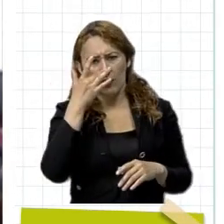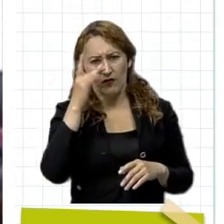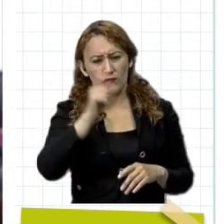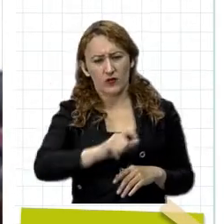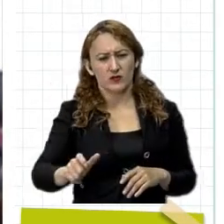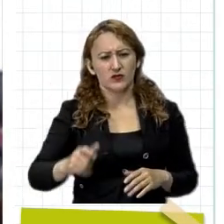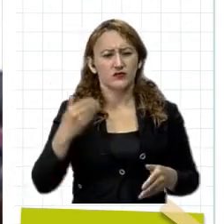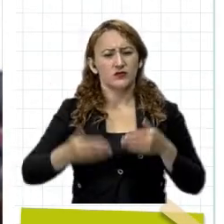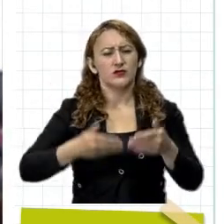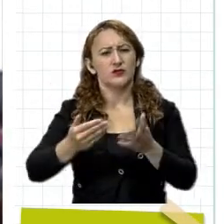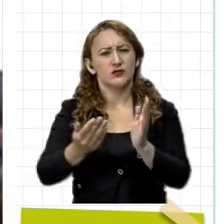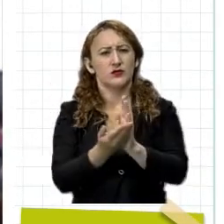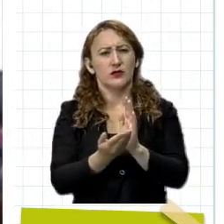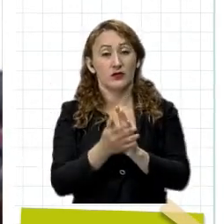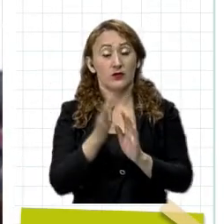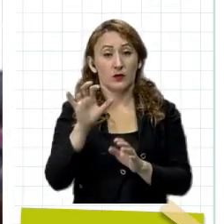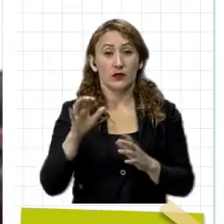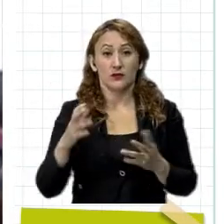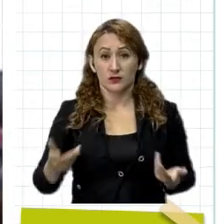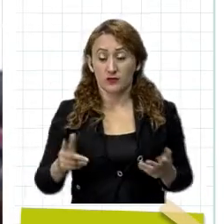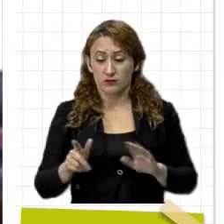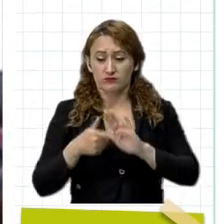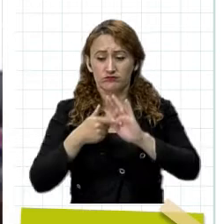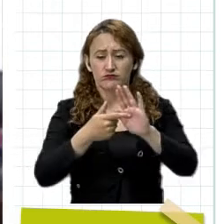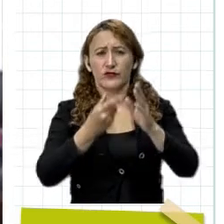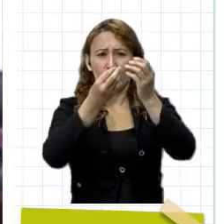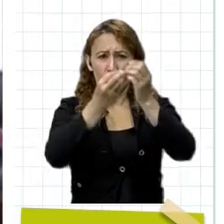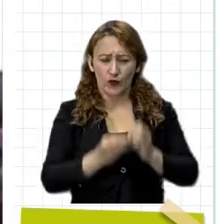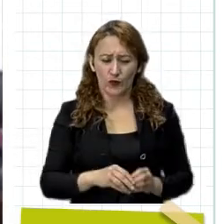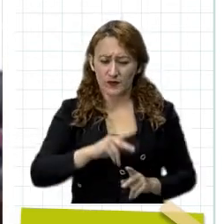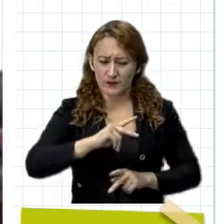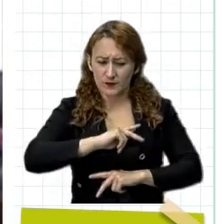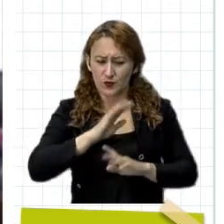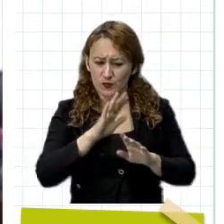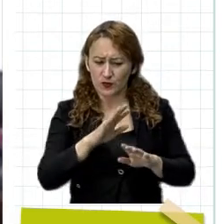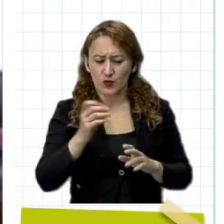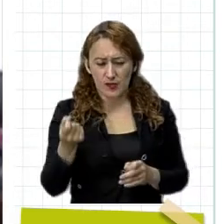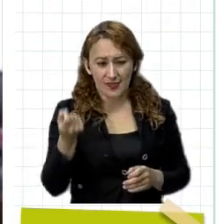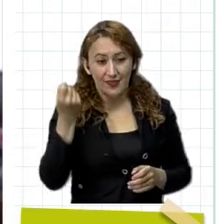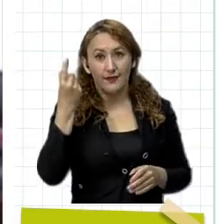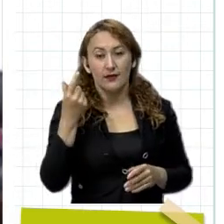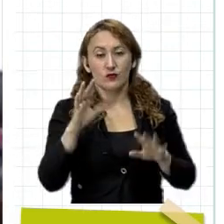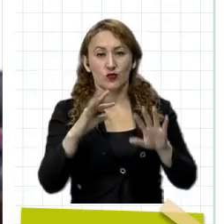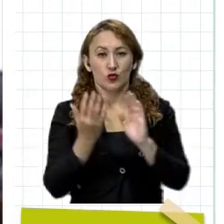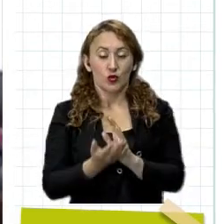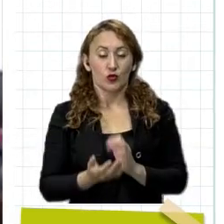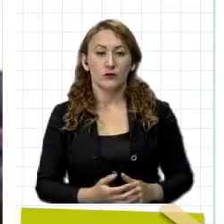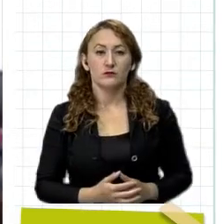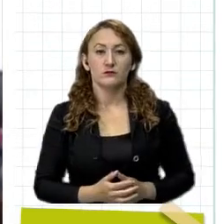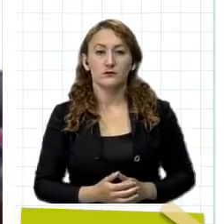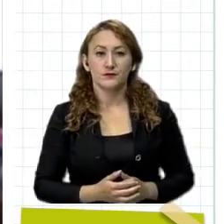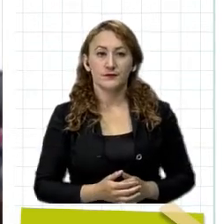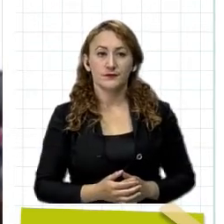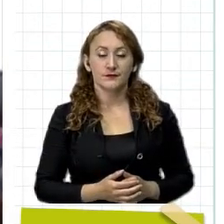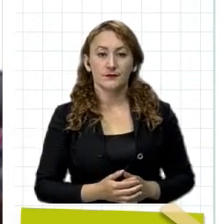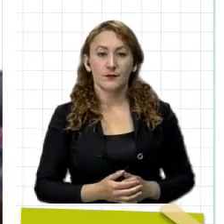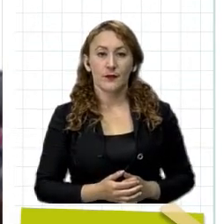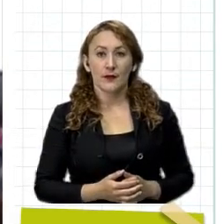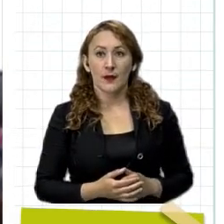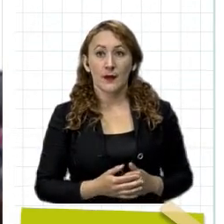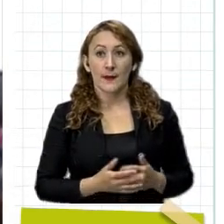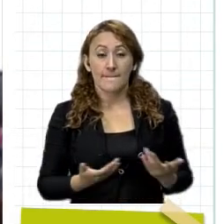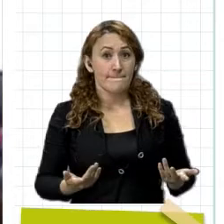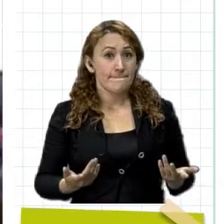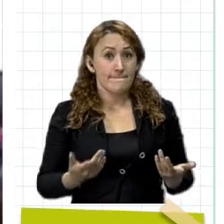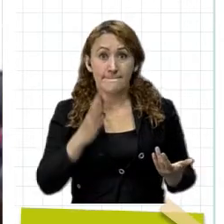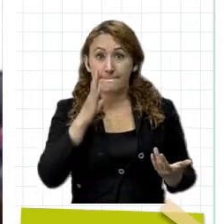educativos del país que debían reflejar sus formas propias de ver y entender el mundo, y por el inexistente abordaje